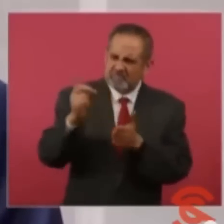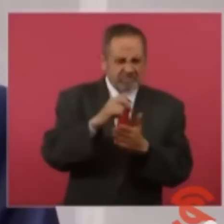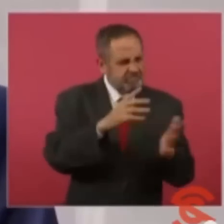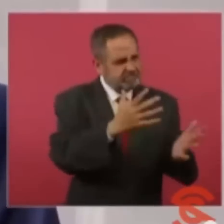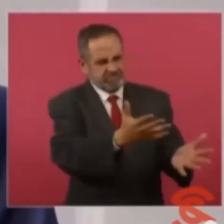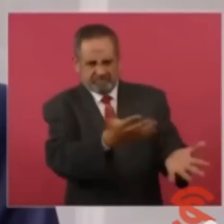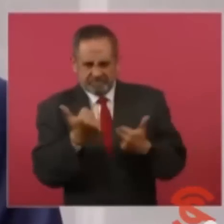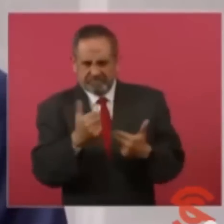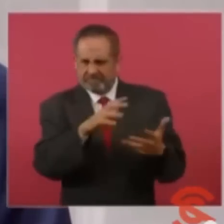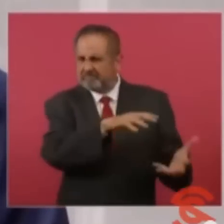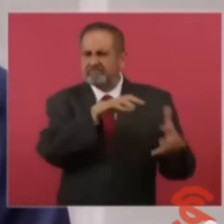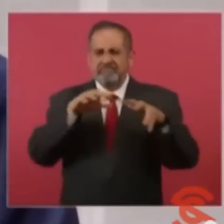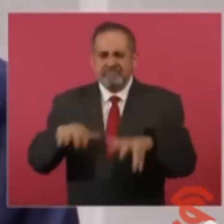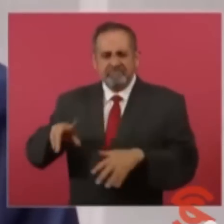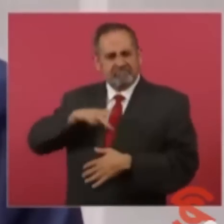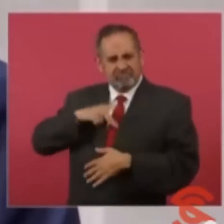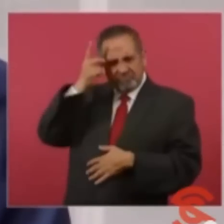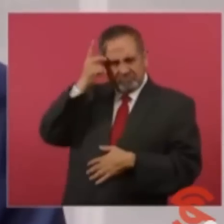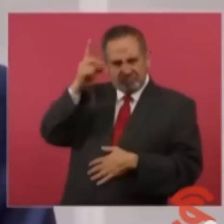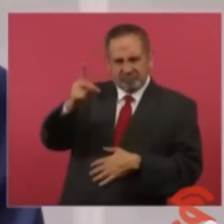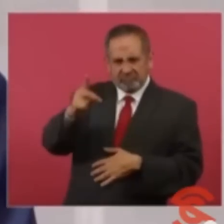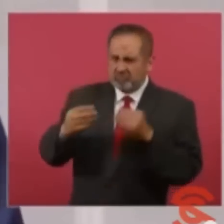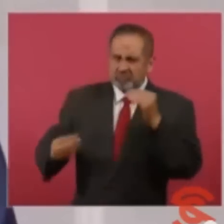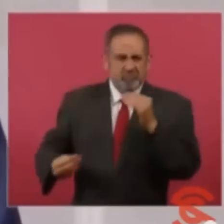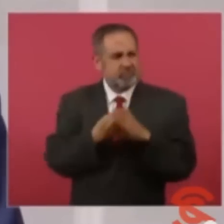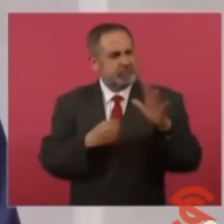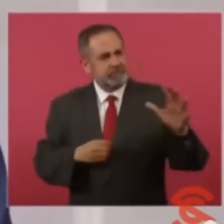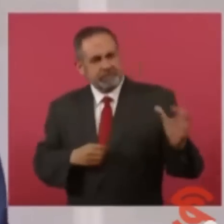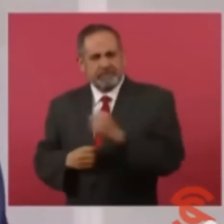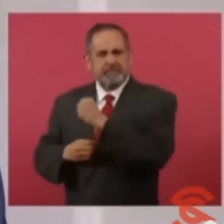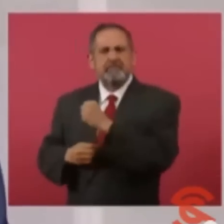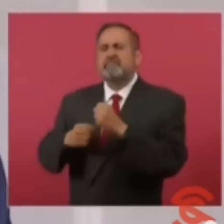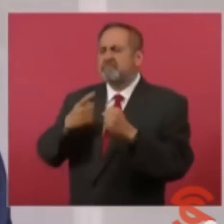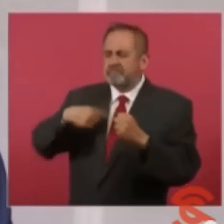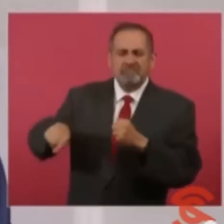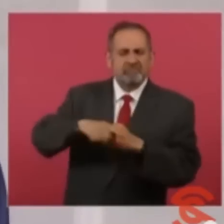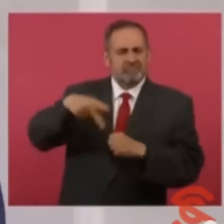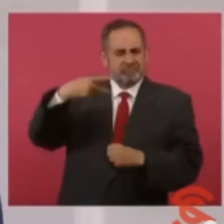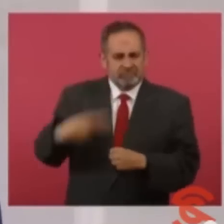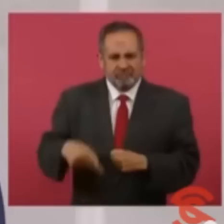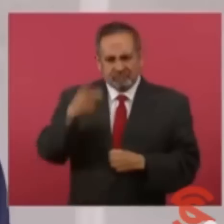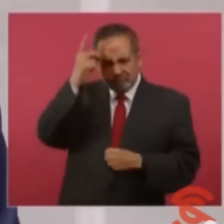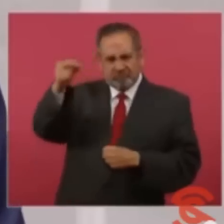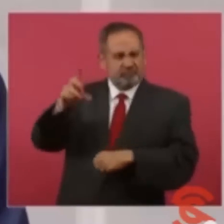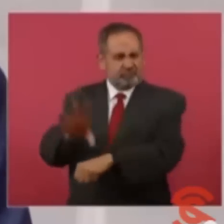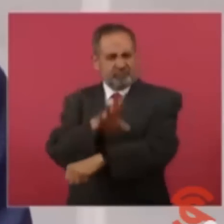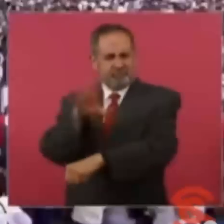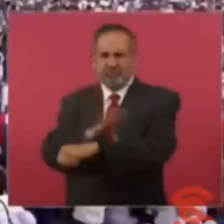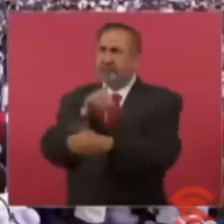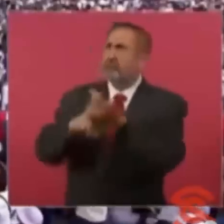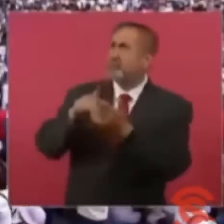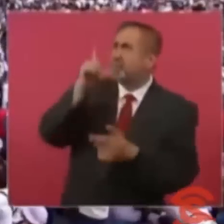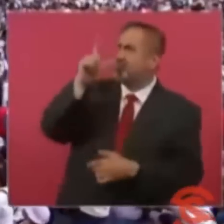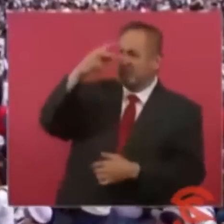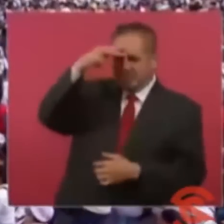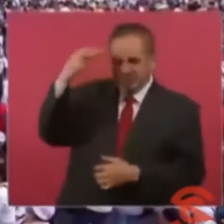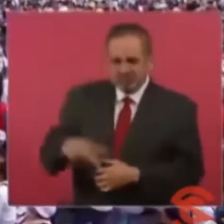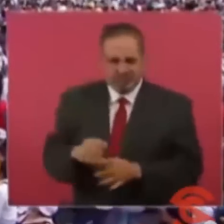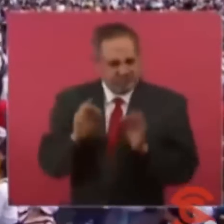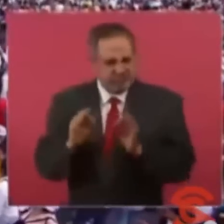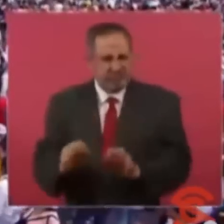se llevó a cabo una nueva nacionalización de la industria eléctrica.